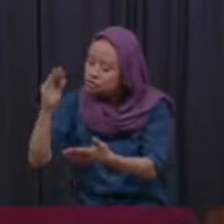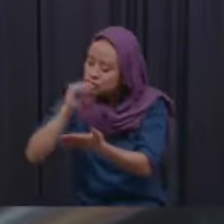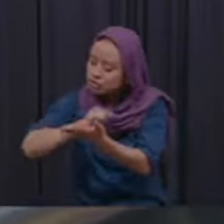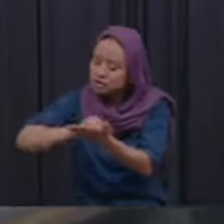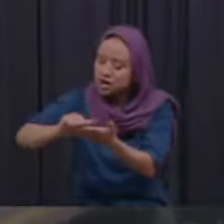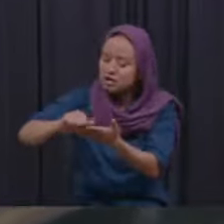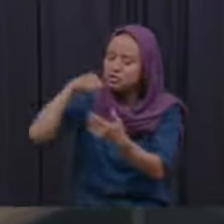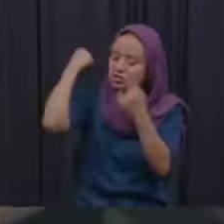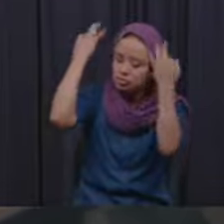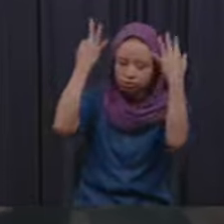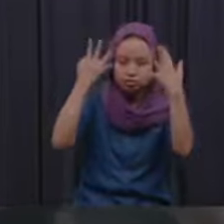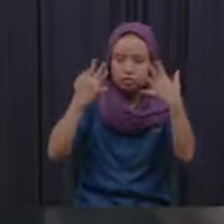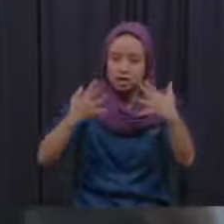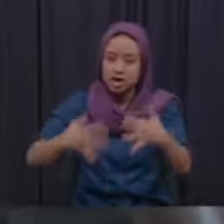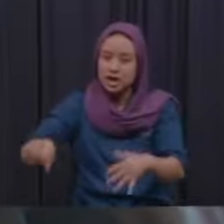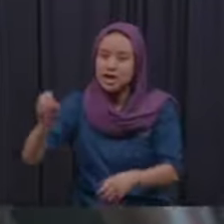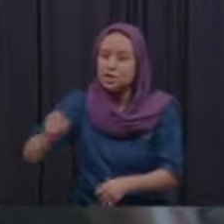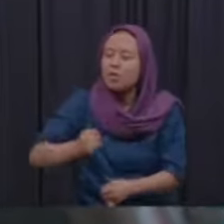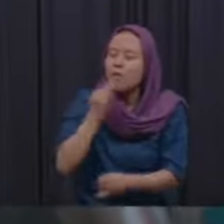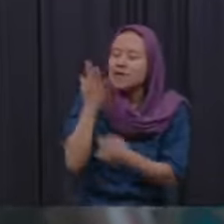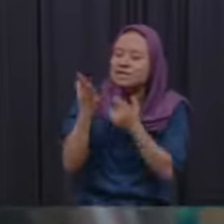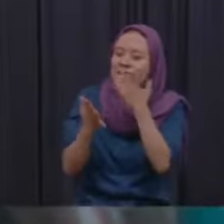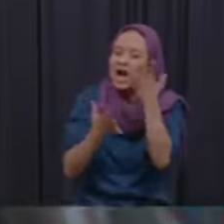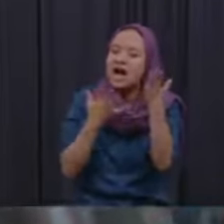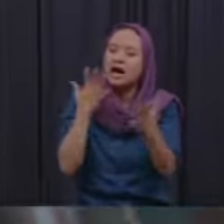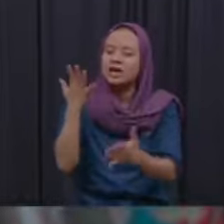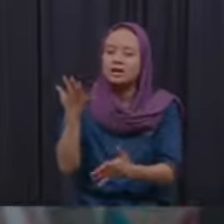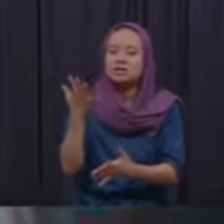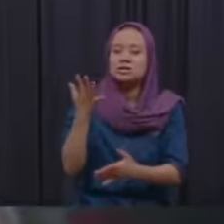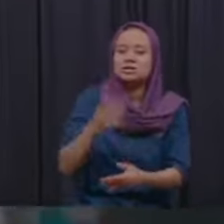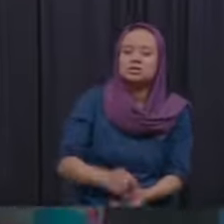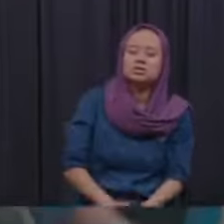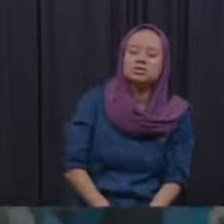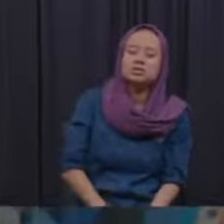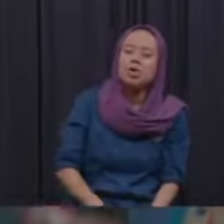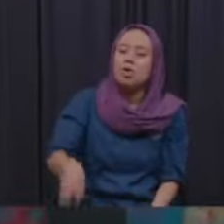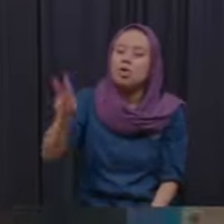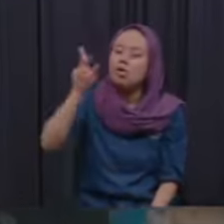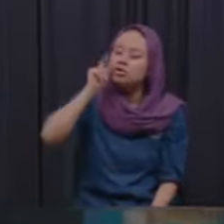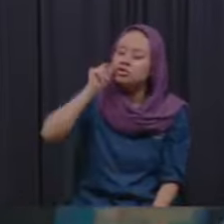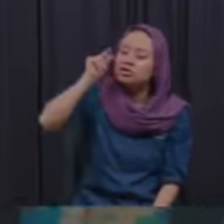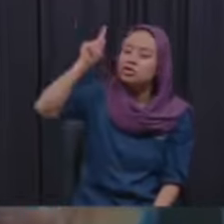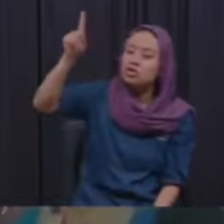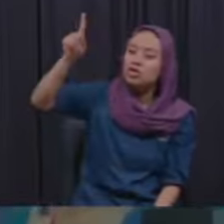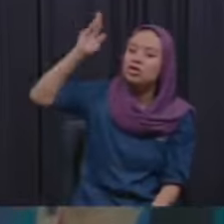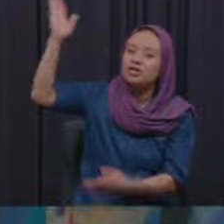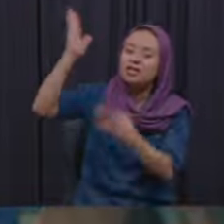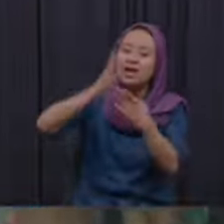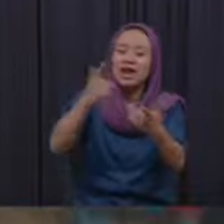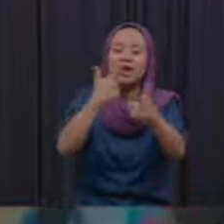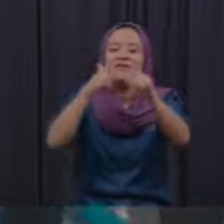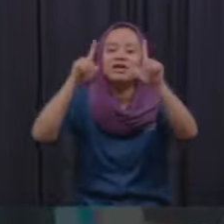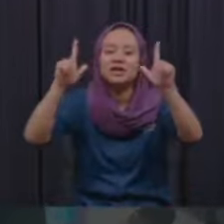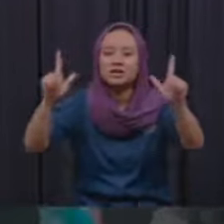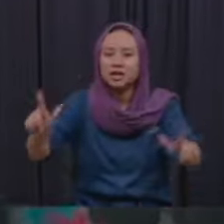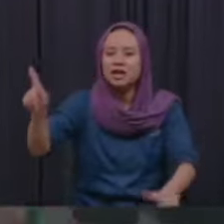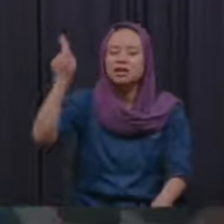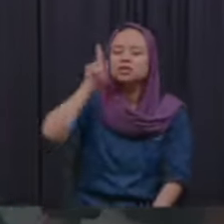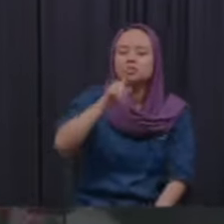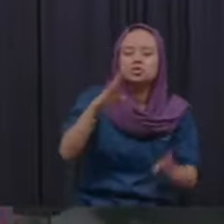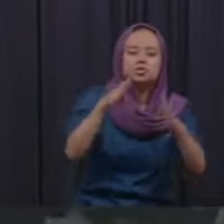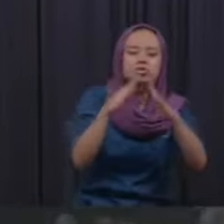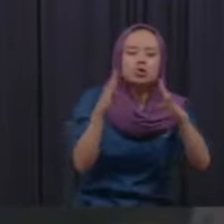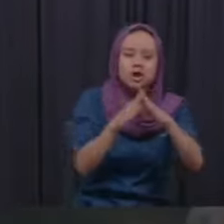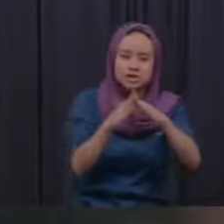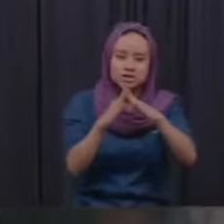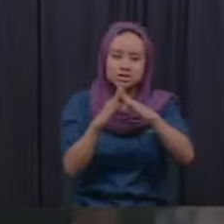Habla lengua del Espíritu. Y rababa canda la vasaya. Y shalaba canda. Y brere